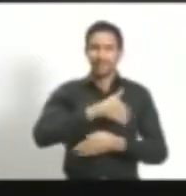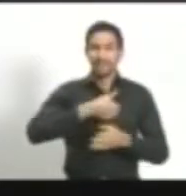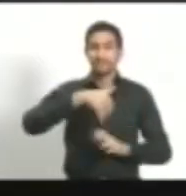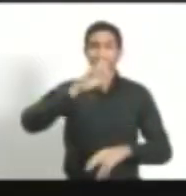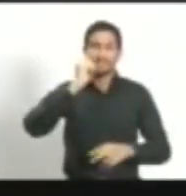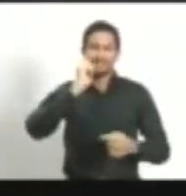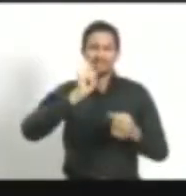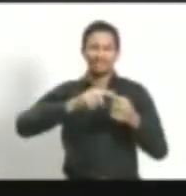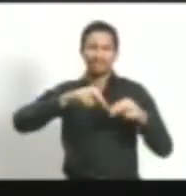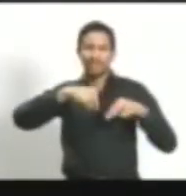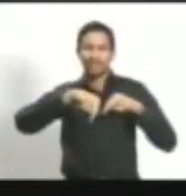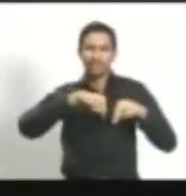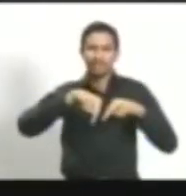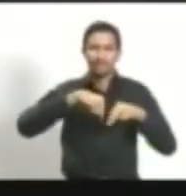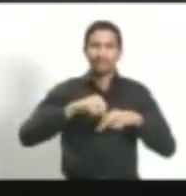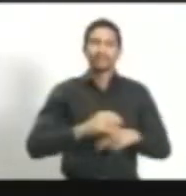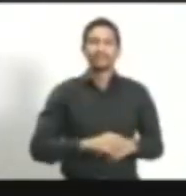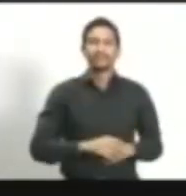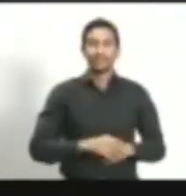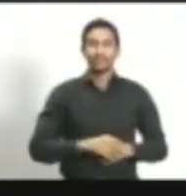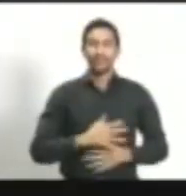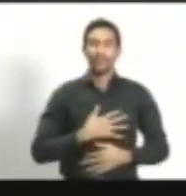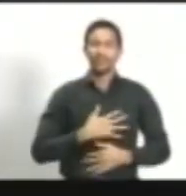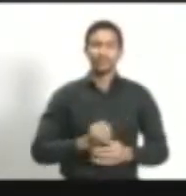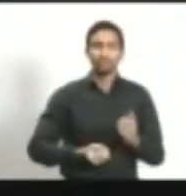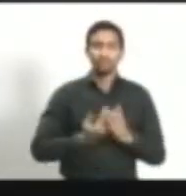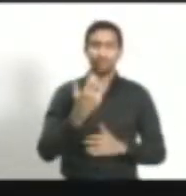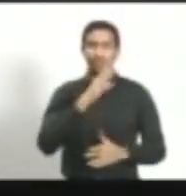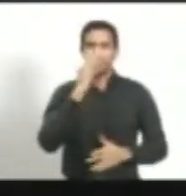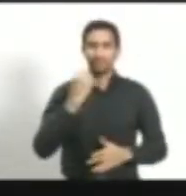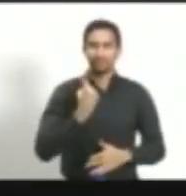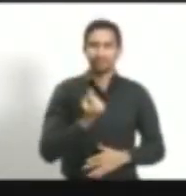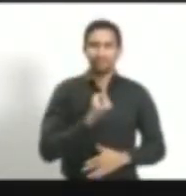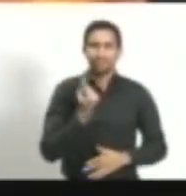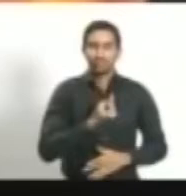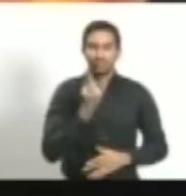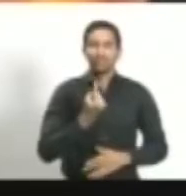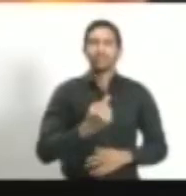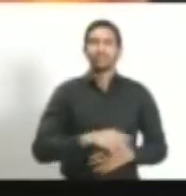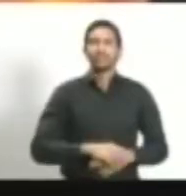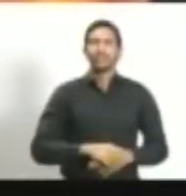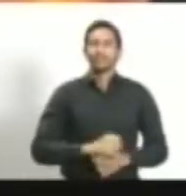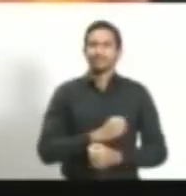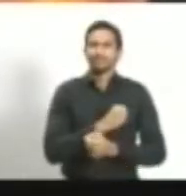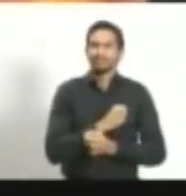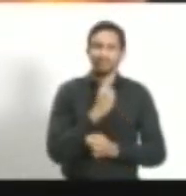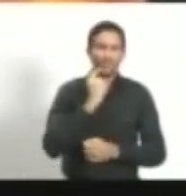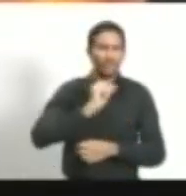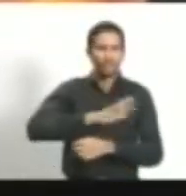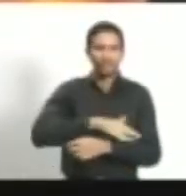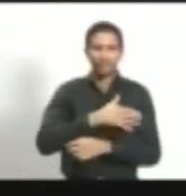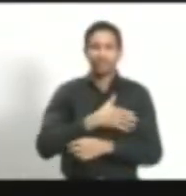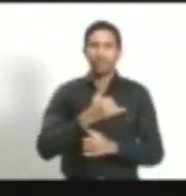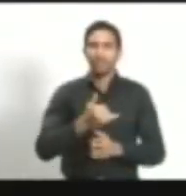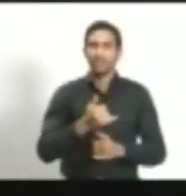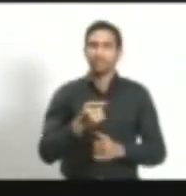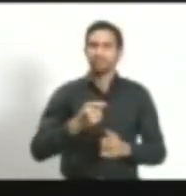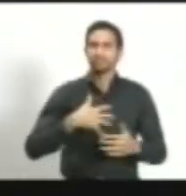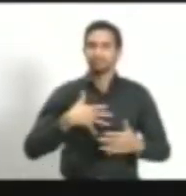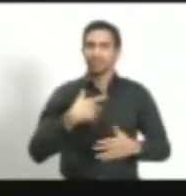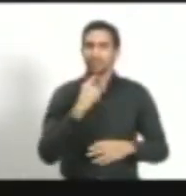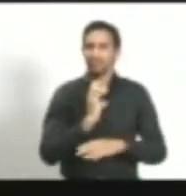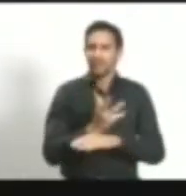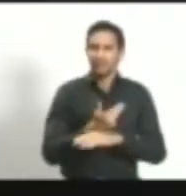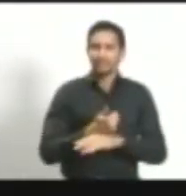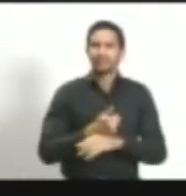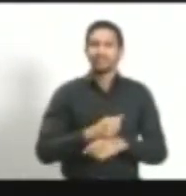champetúa. Faru se lanza como solista después de hacer parte de orquestas como La Nómina del Pin. Su pasión por la música lo hace un artista único. El